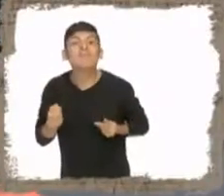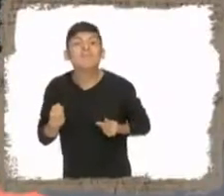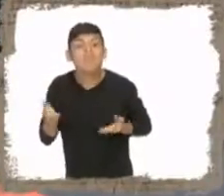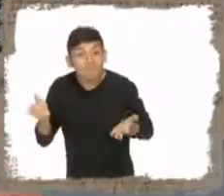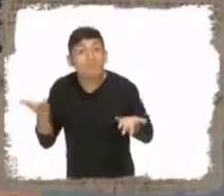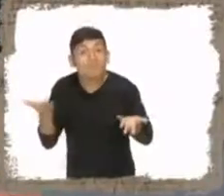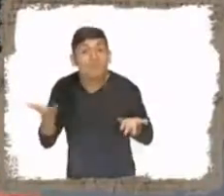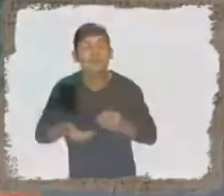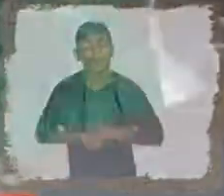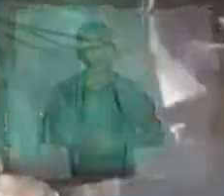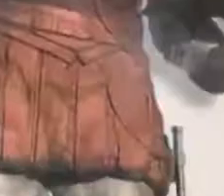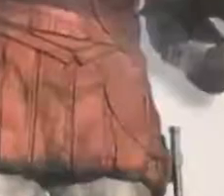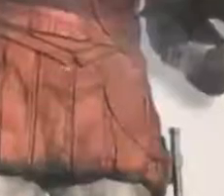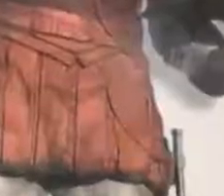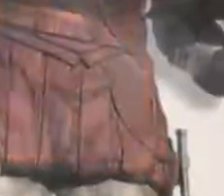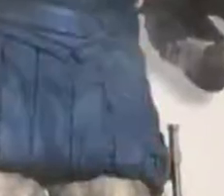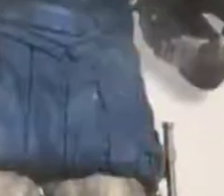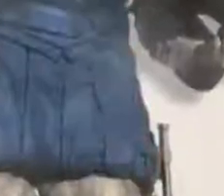aprendemos. ¡Vamos!